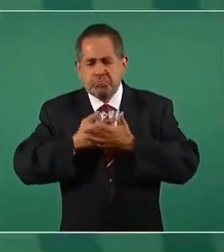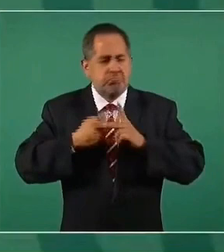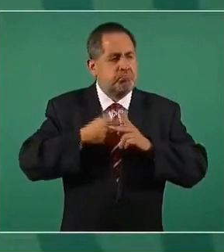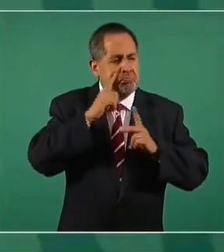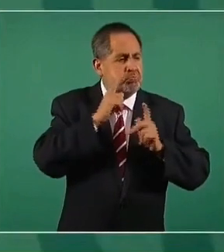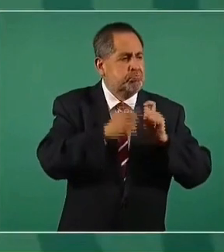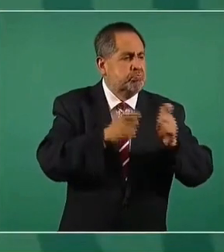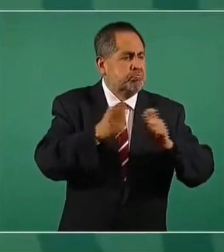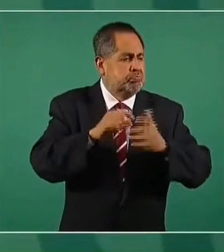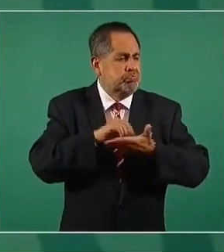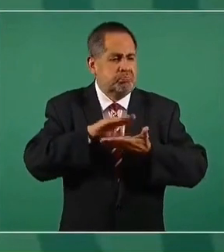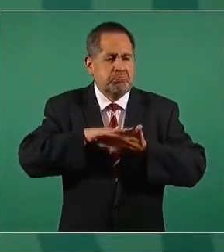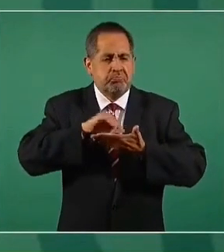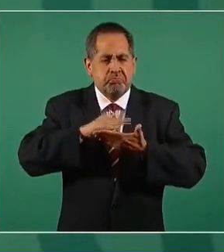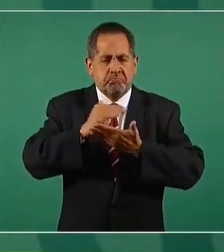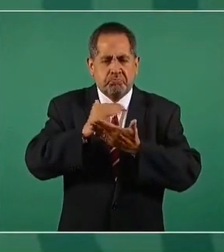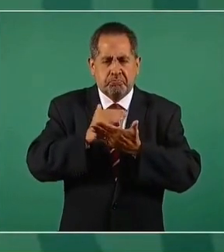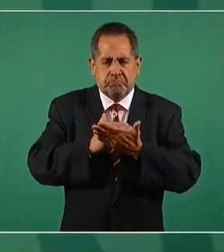seguimiento?